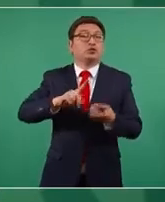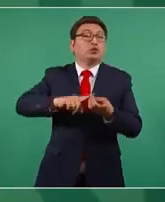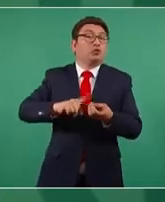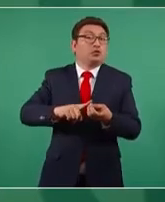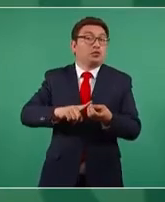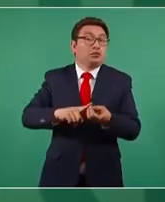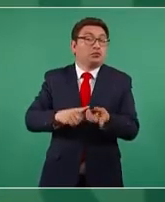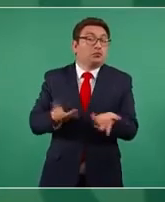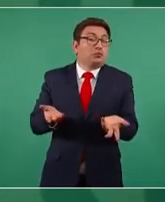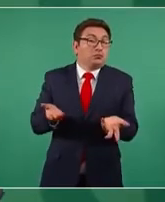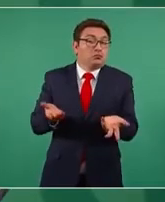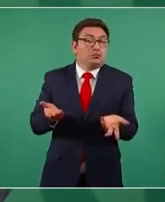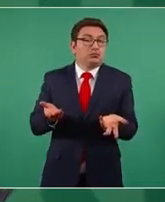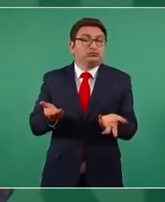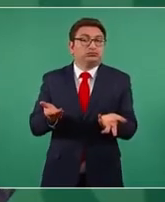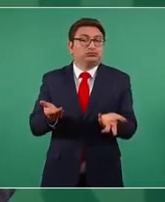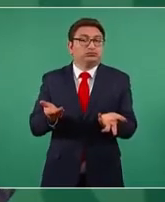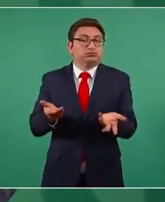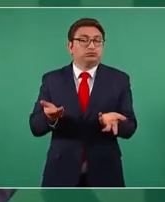¿Dónde está